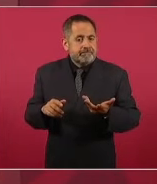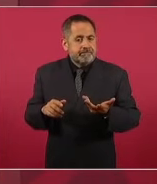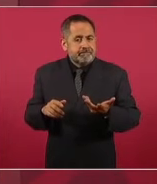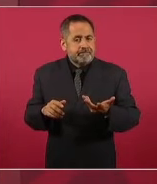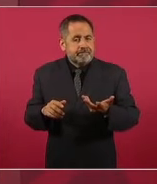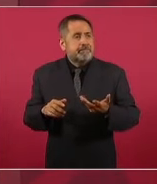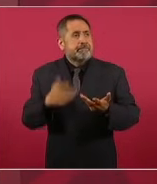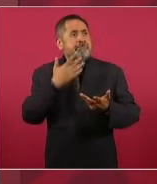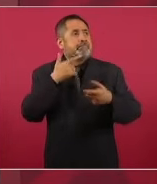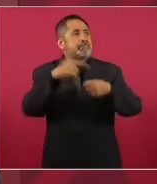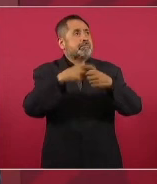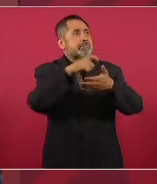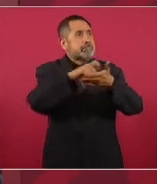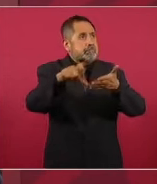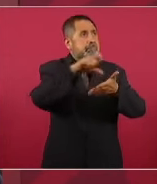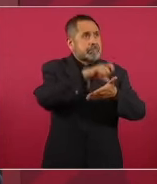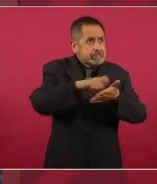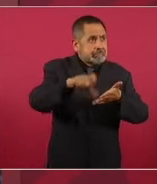combustibles.